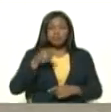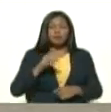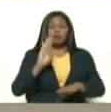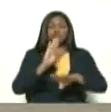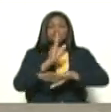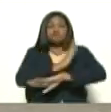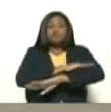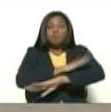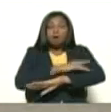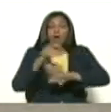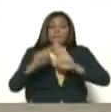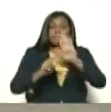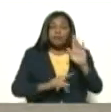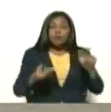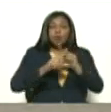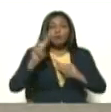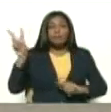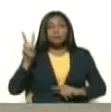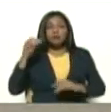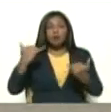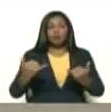cumplir con Venezuela ahora.